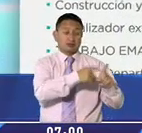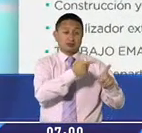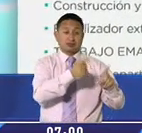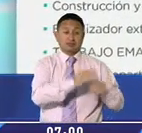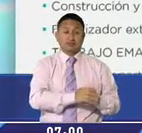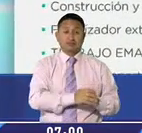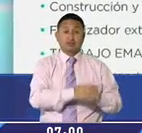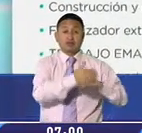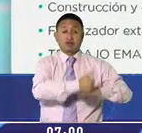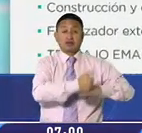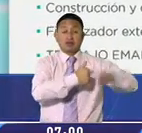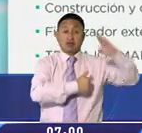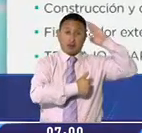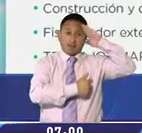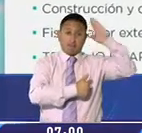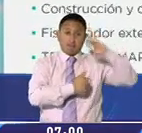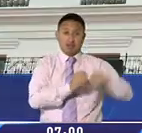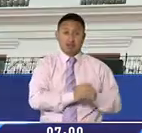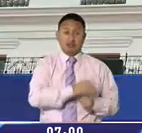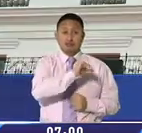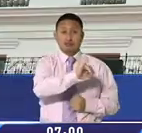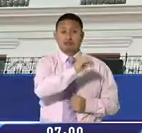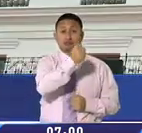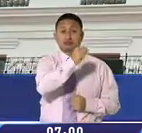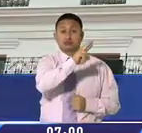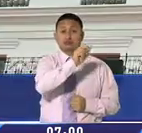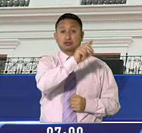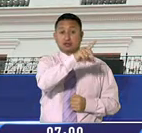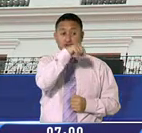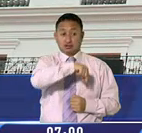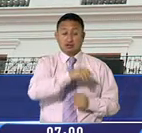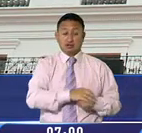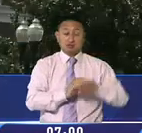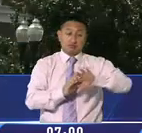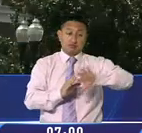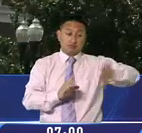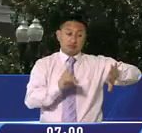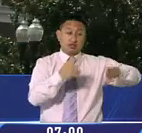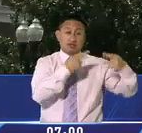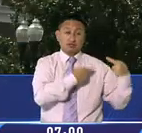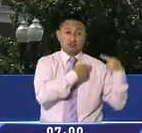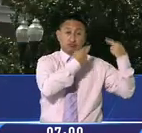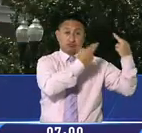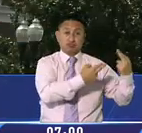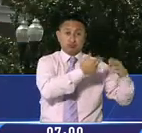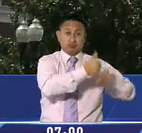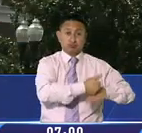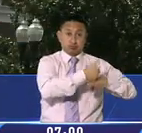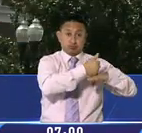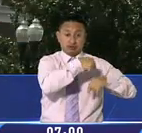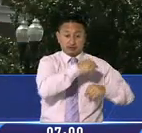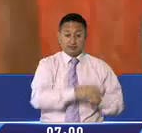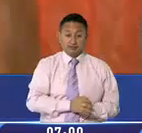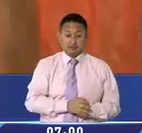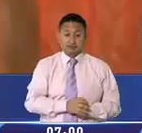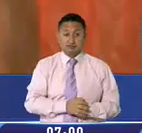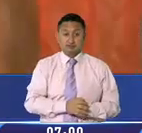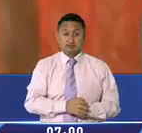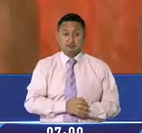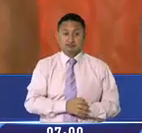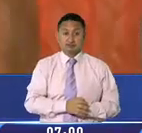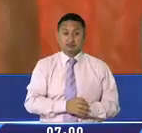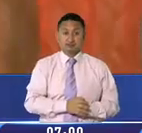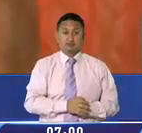Jorge Israel Pozo Vázquez, quien quedó en calidad de encargado de la gobernación tras la renuncia de Abdón Simbaña